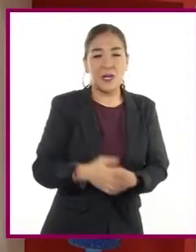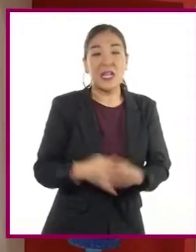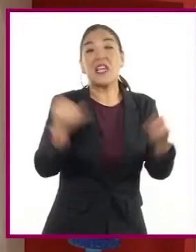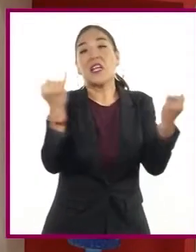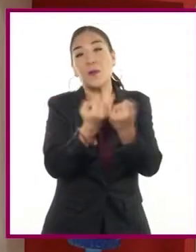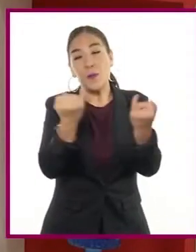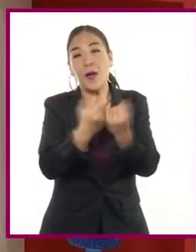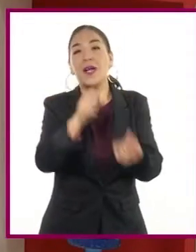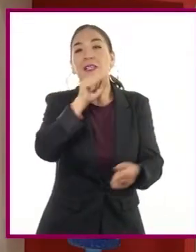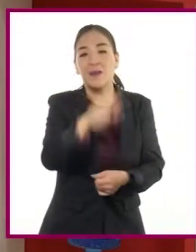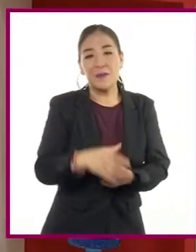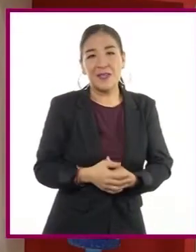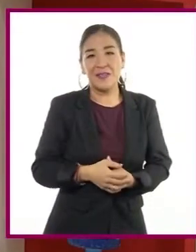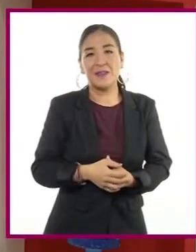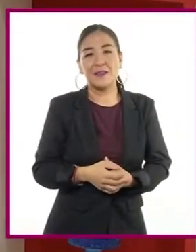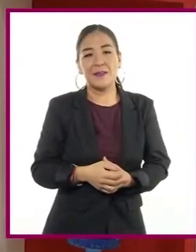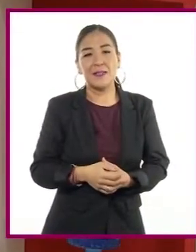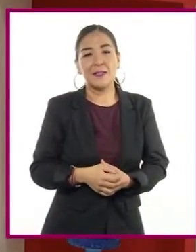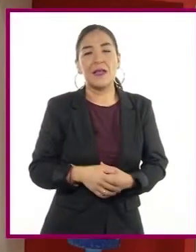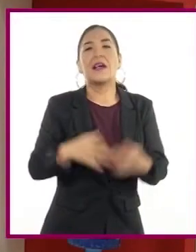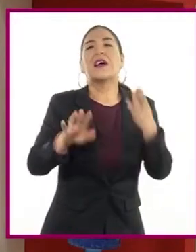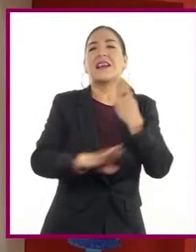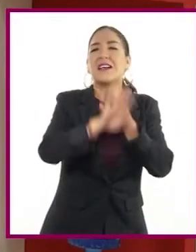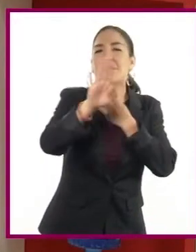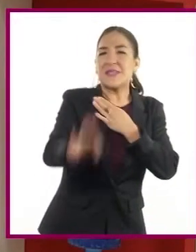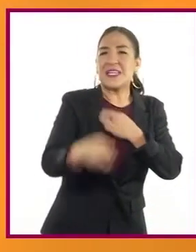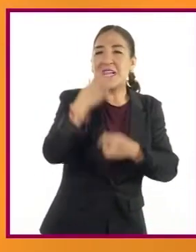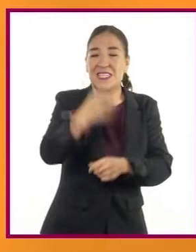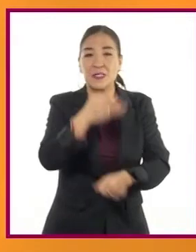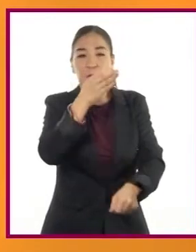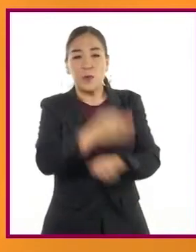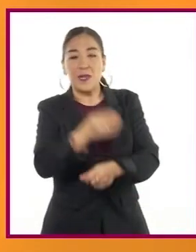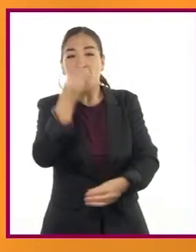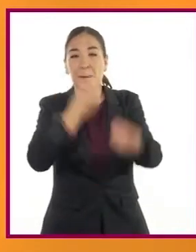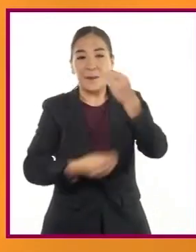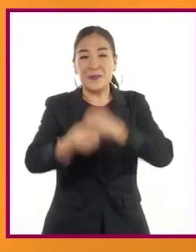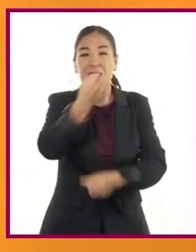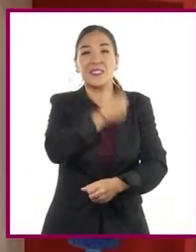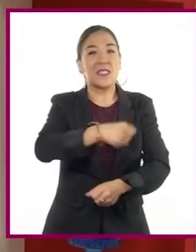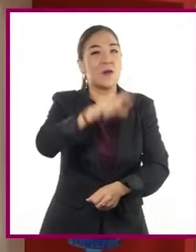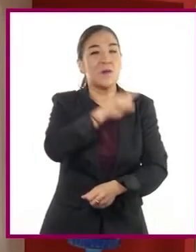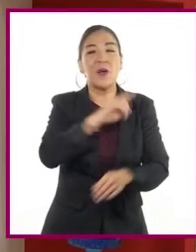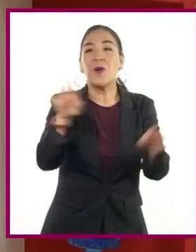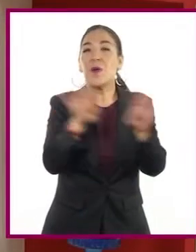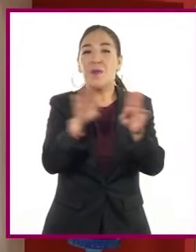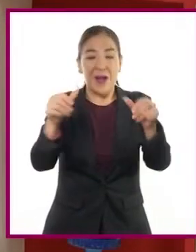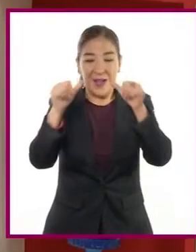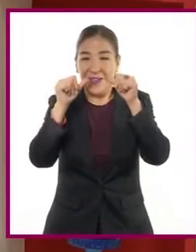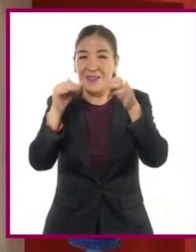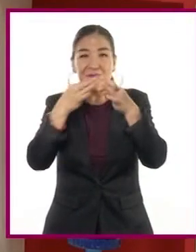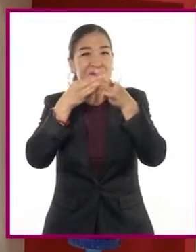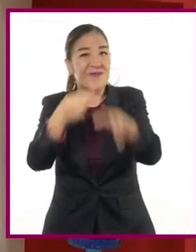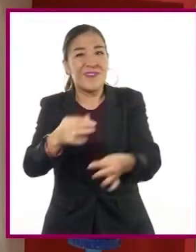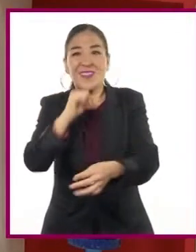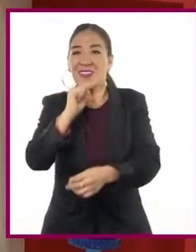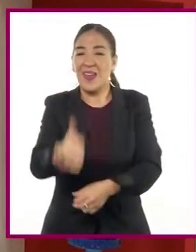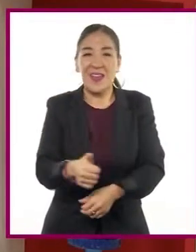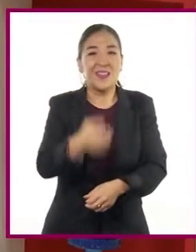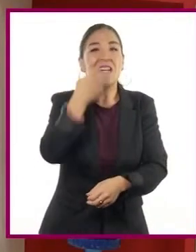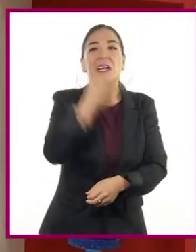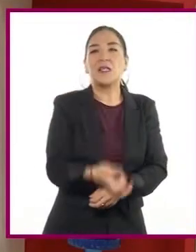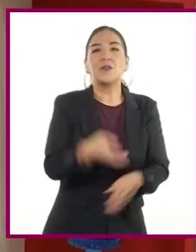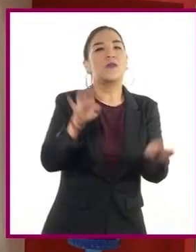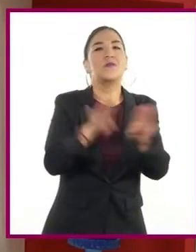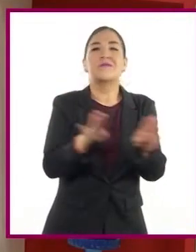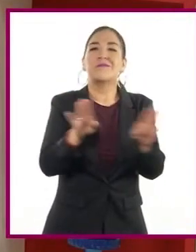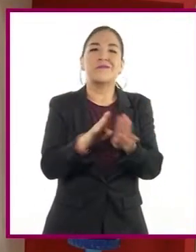Además, en todo caso, evitar que los empaques de estos alimentos no sean atractivos no contribuirá de